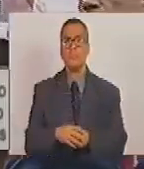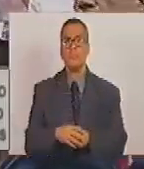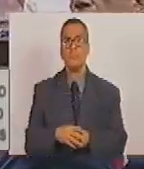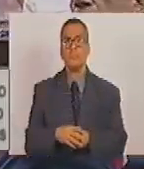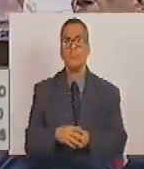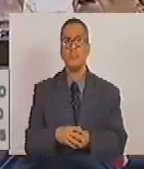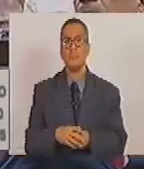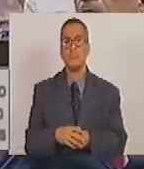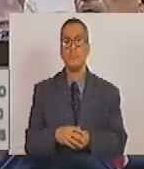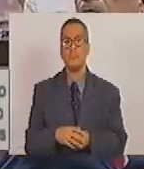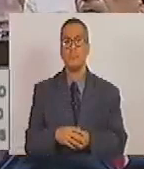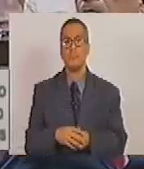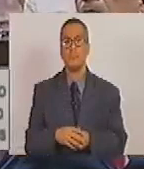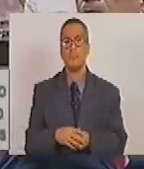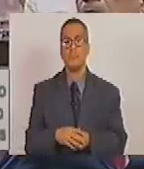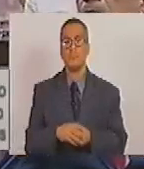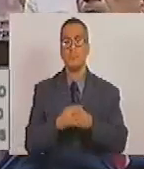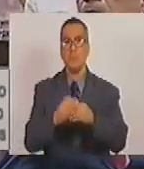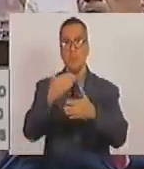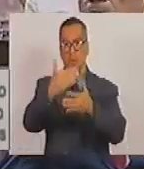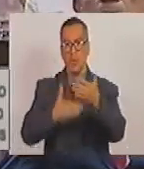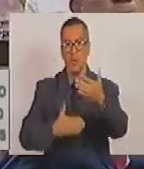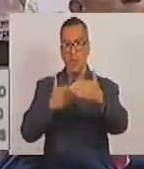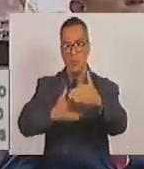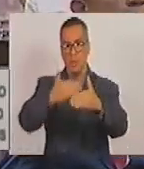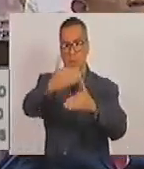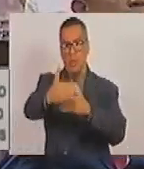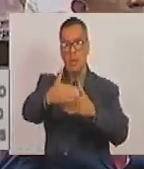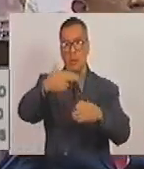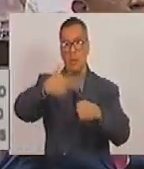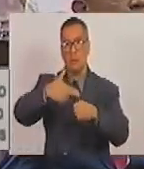Con el paso de la barra de Maracaibo,